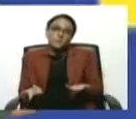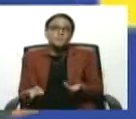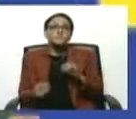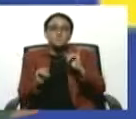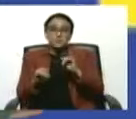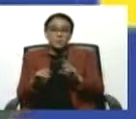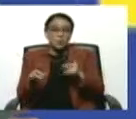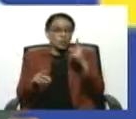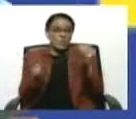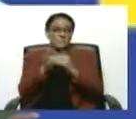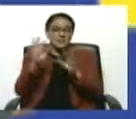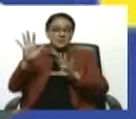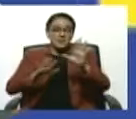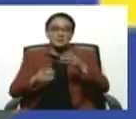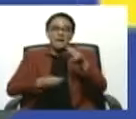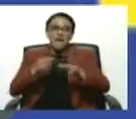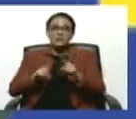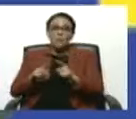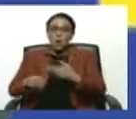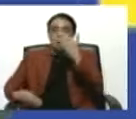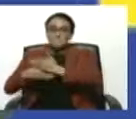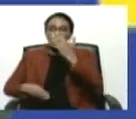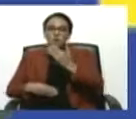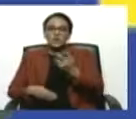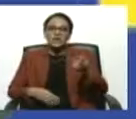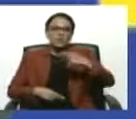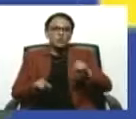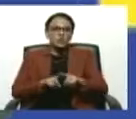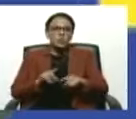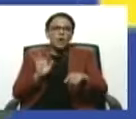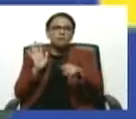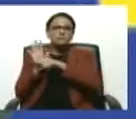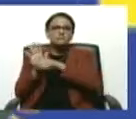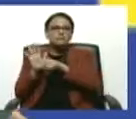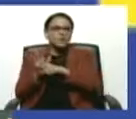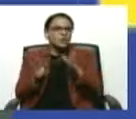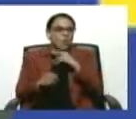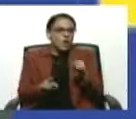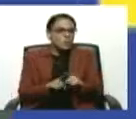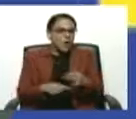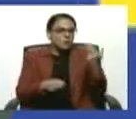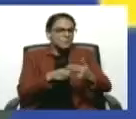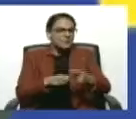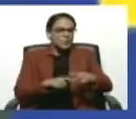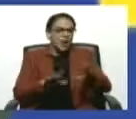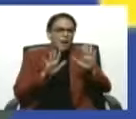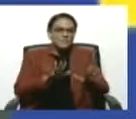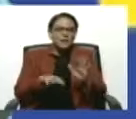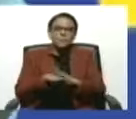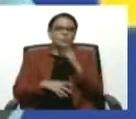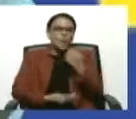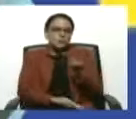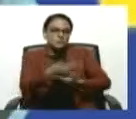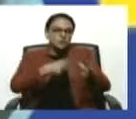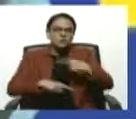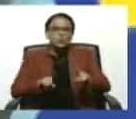Interno Bruto fueron negativamente 642 mil millones de dólares que perdió Venezuela